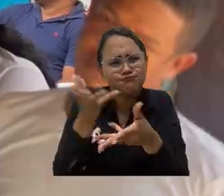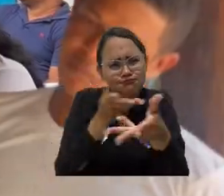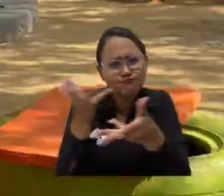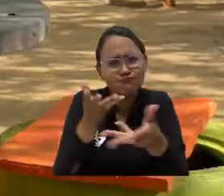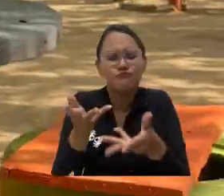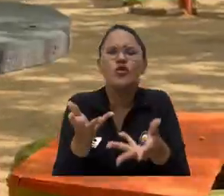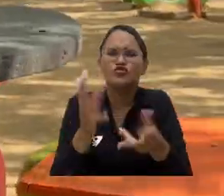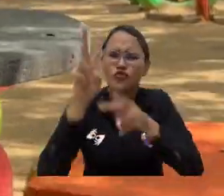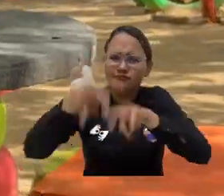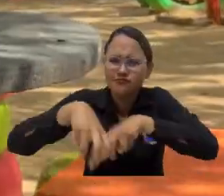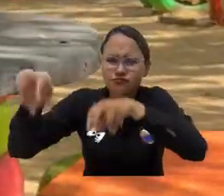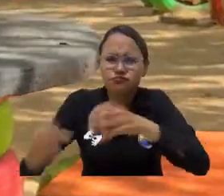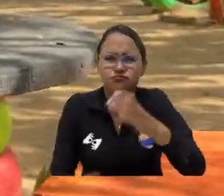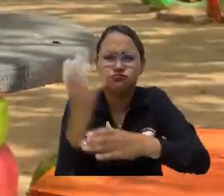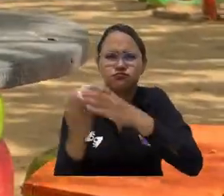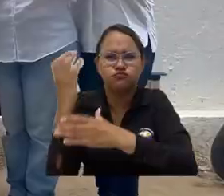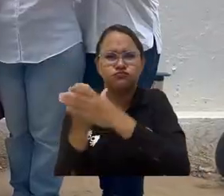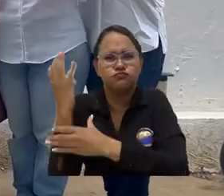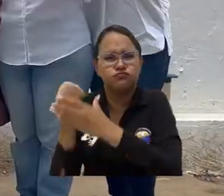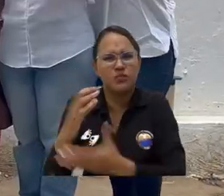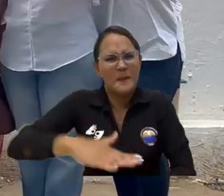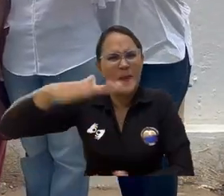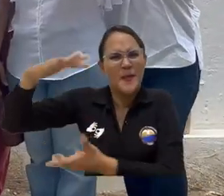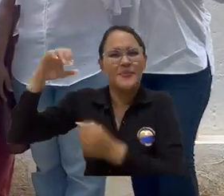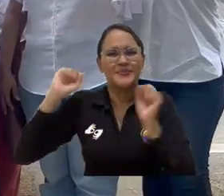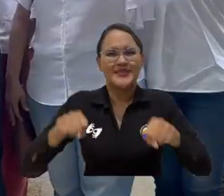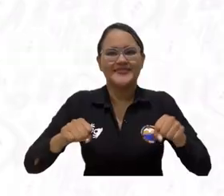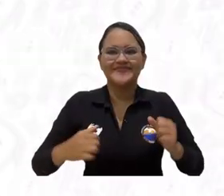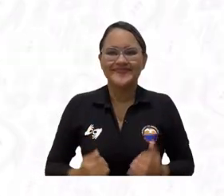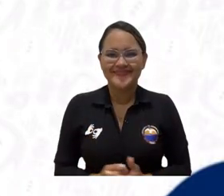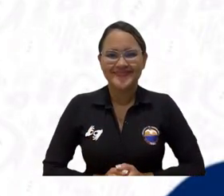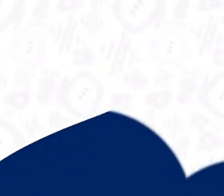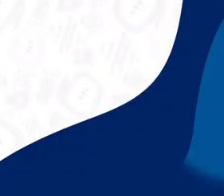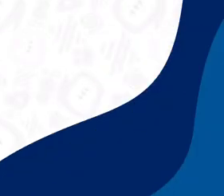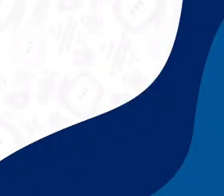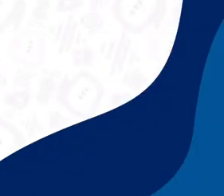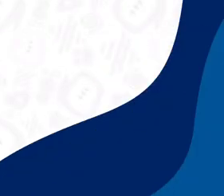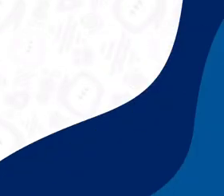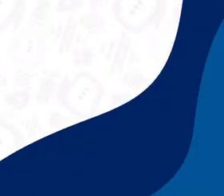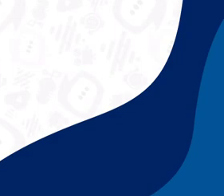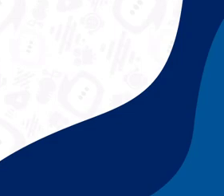despensa agroalimentaria con fuerte potencial de producción y calidad.